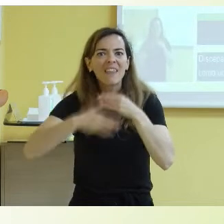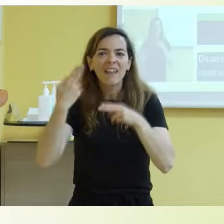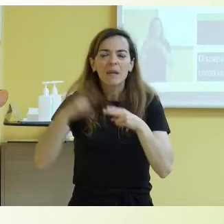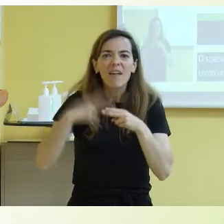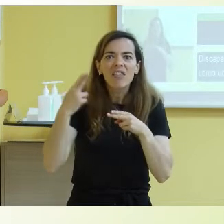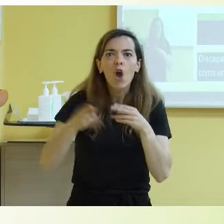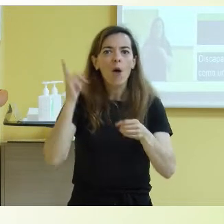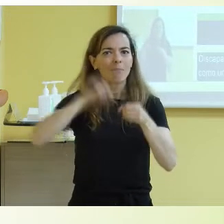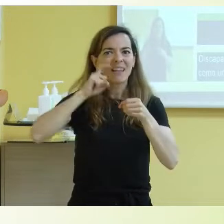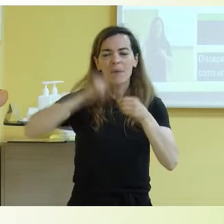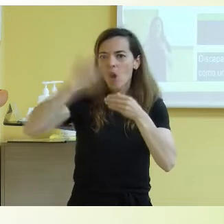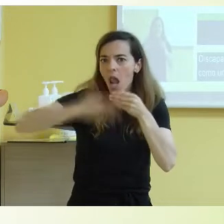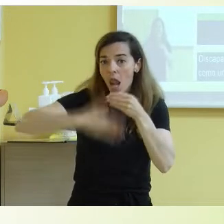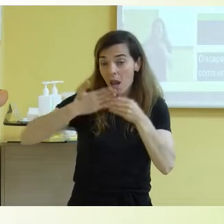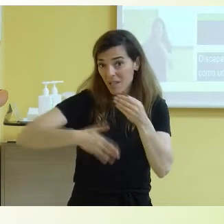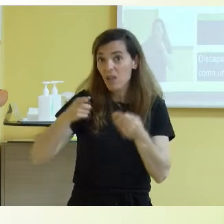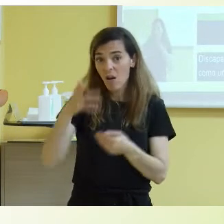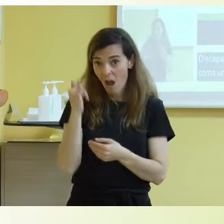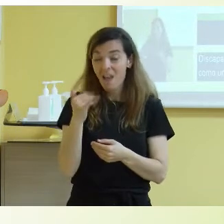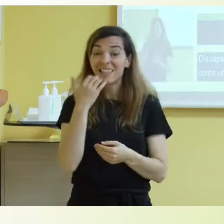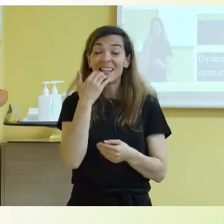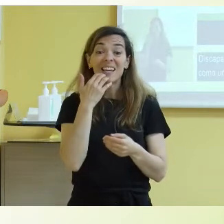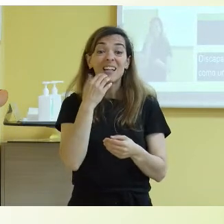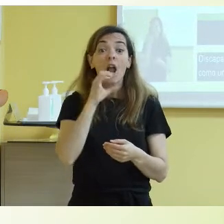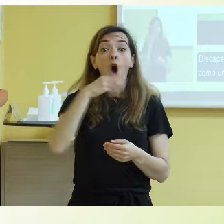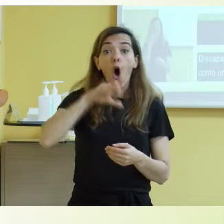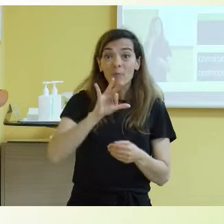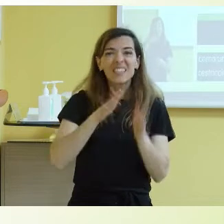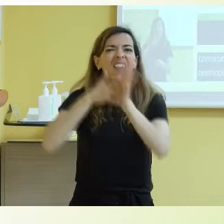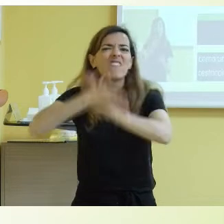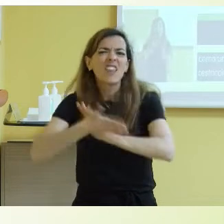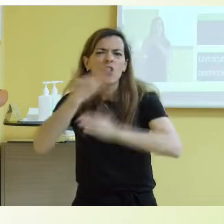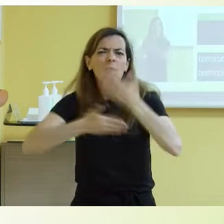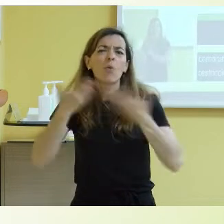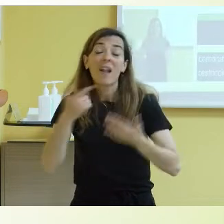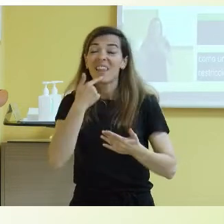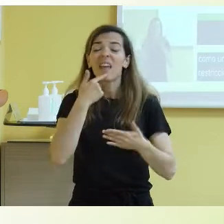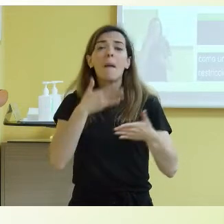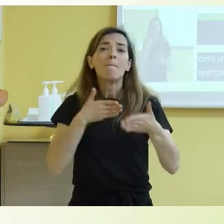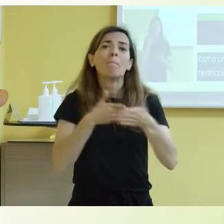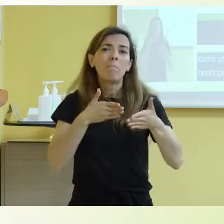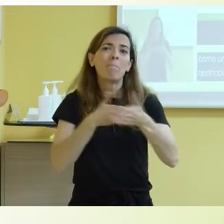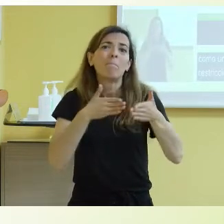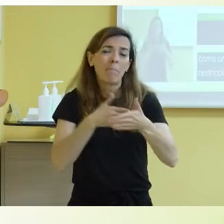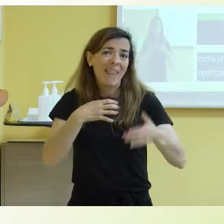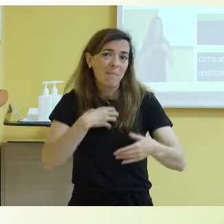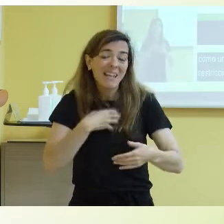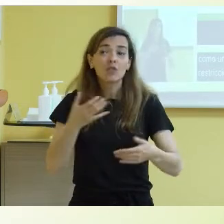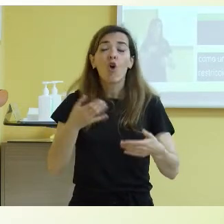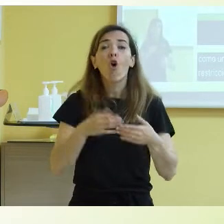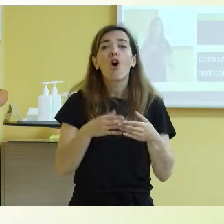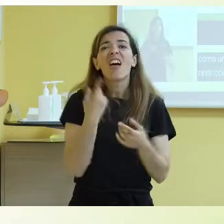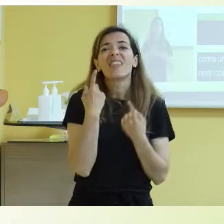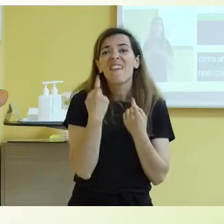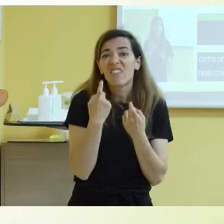de participación. Si vamos a la definición de la OMS, pues básicamente la llama impedimentos en la traducción, pero bueno, deficiencia, la